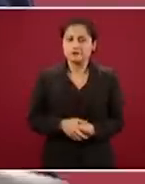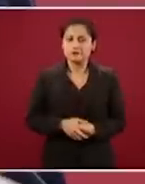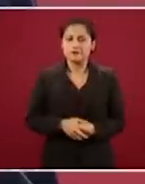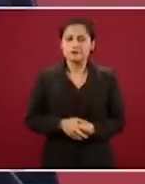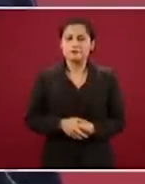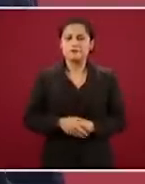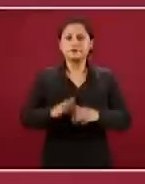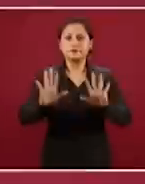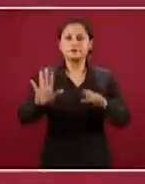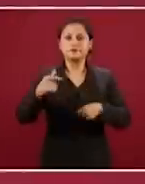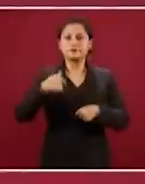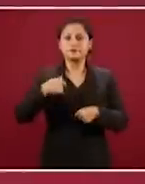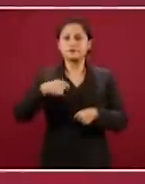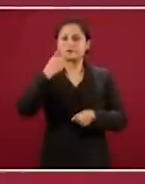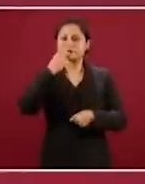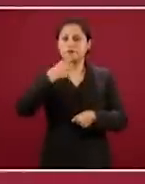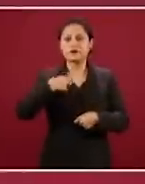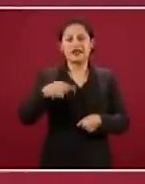no me han desmentido